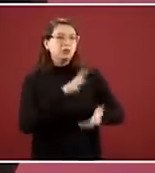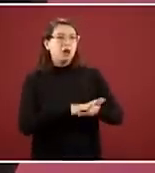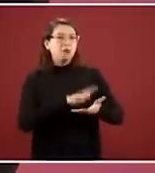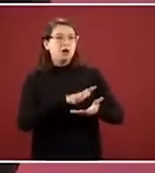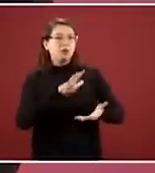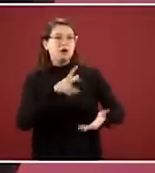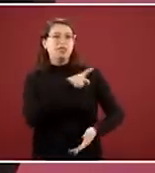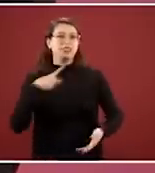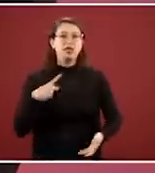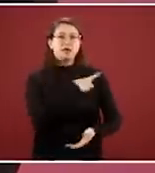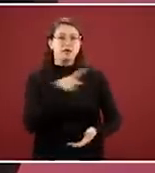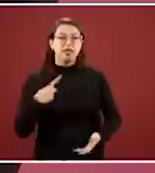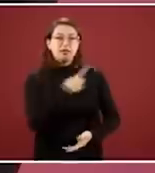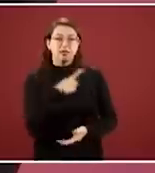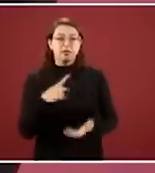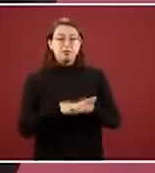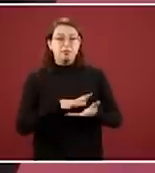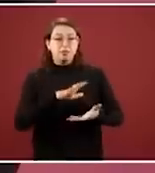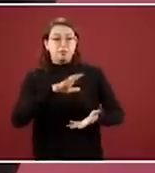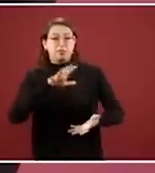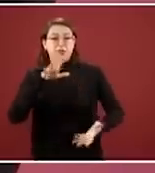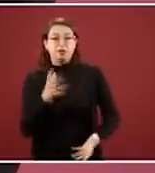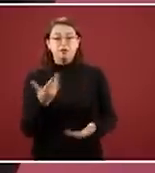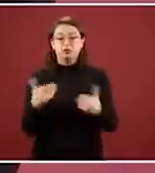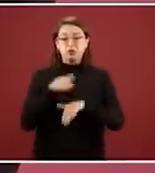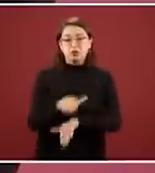con relación al Producto Interno Bruto.